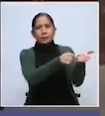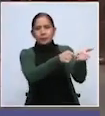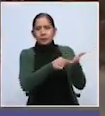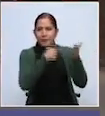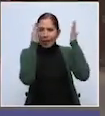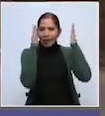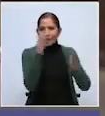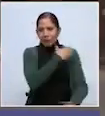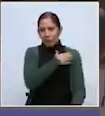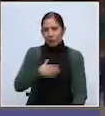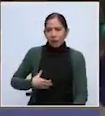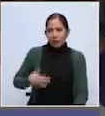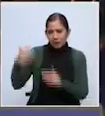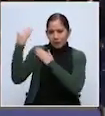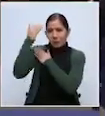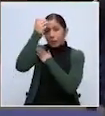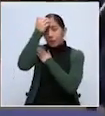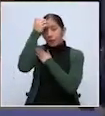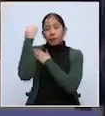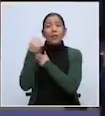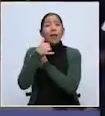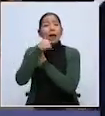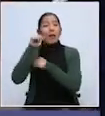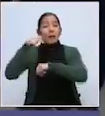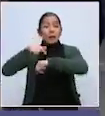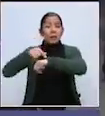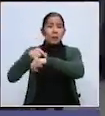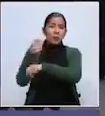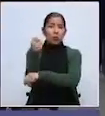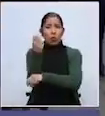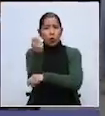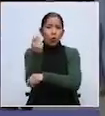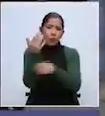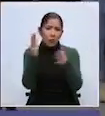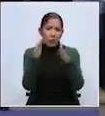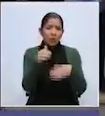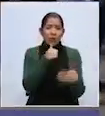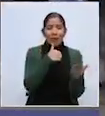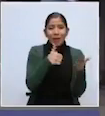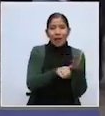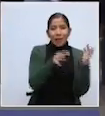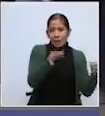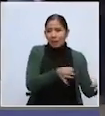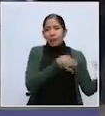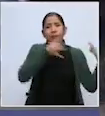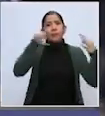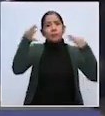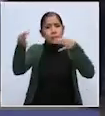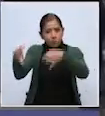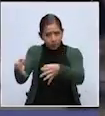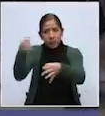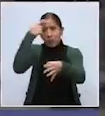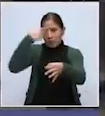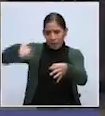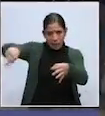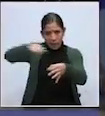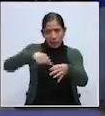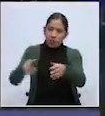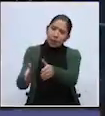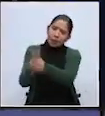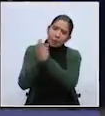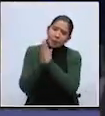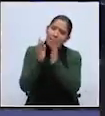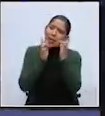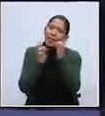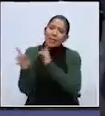gobernación cruceña. El día de ayer en horas del mediodía llegó una solicitud al diálogo de parte de la gobernación